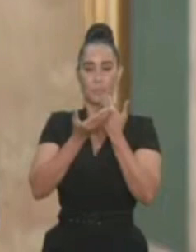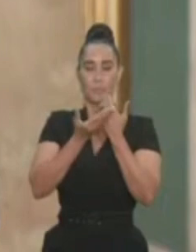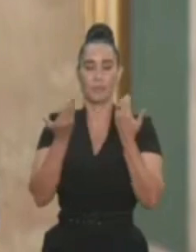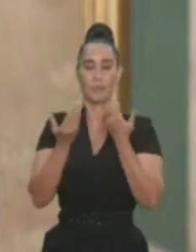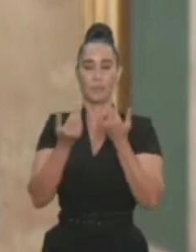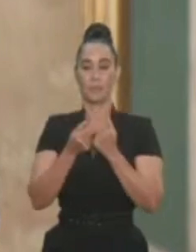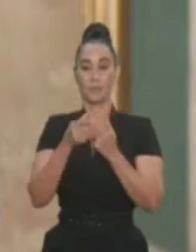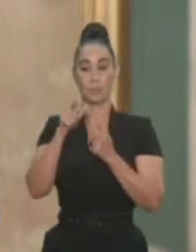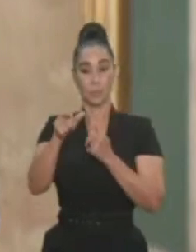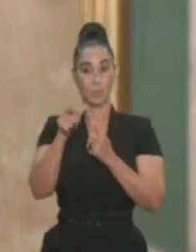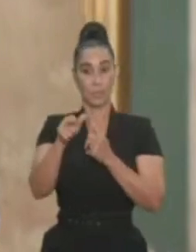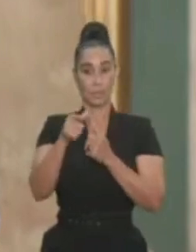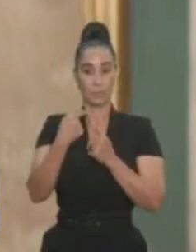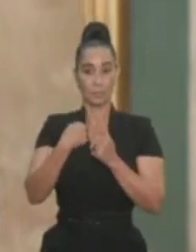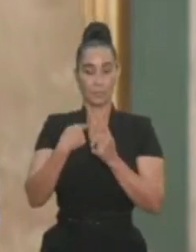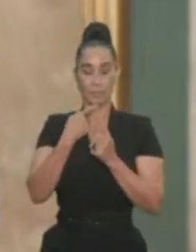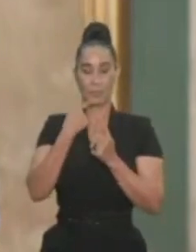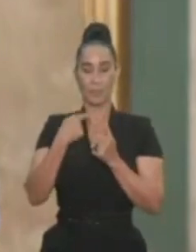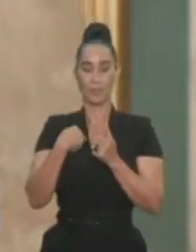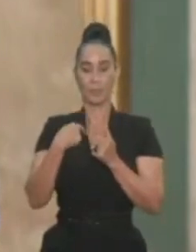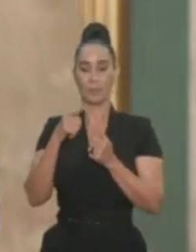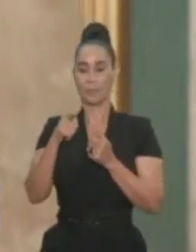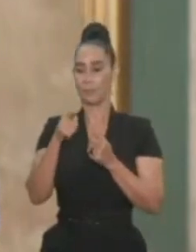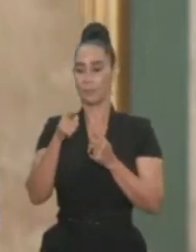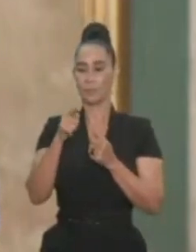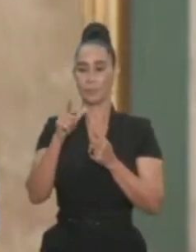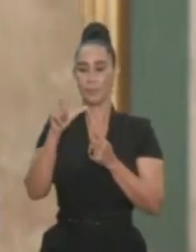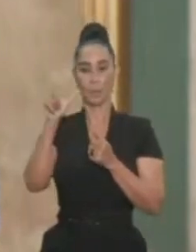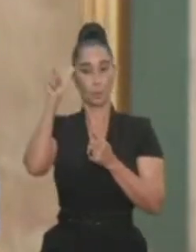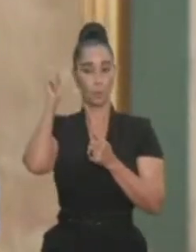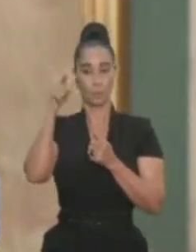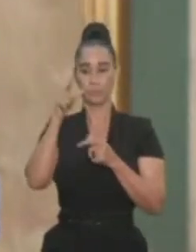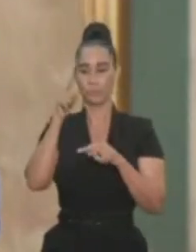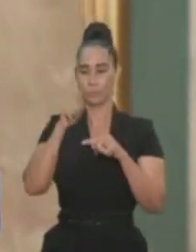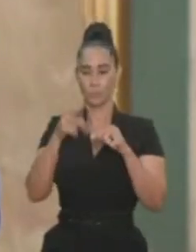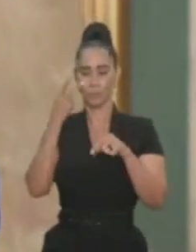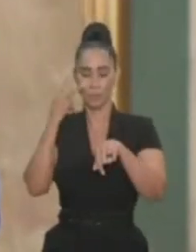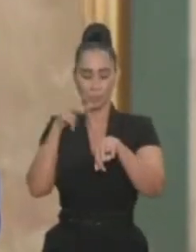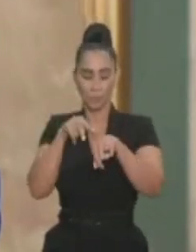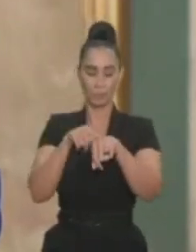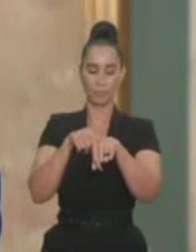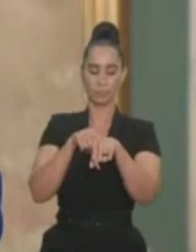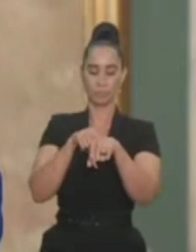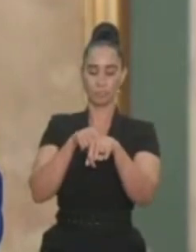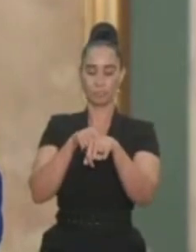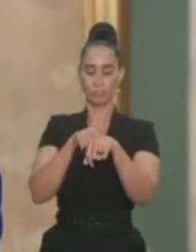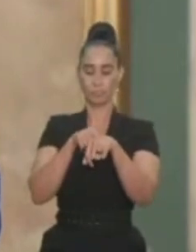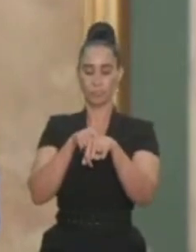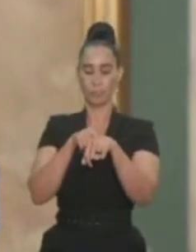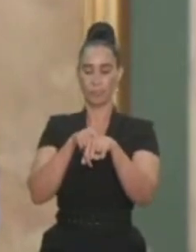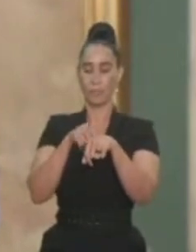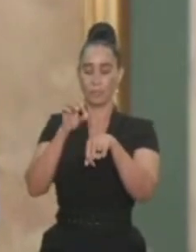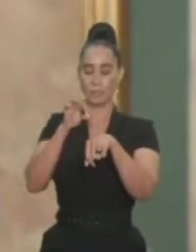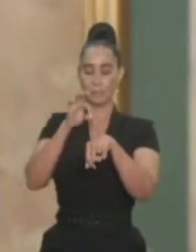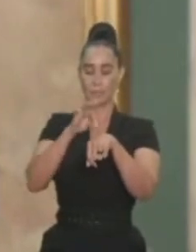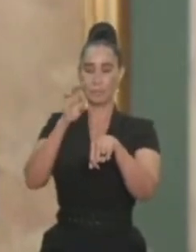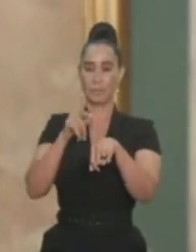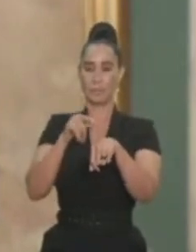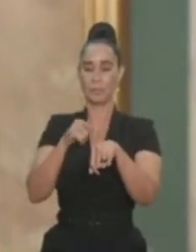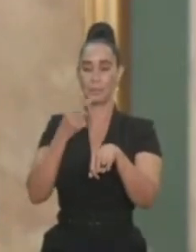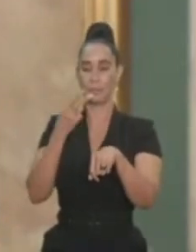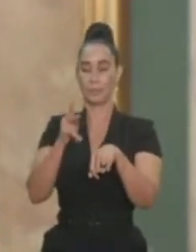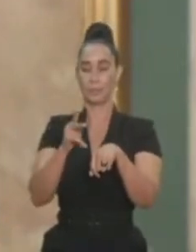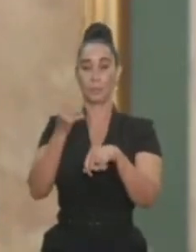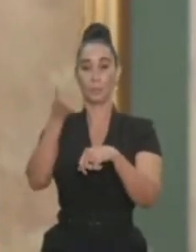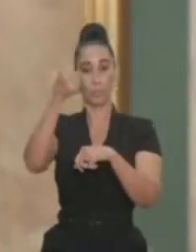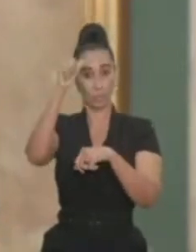dijo, no, Luis, tú no puedes. Déjame ver eso. Y lo vio y me dice, entonces le dije de un tábano. Era